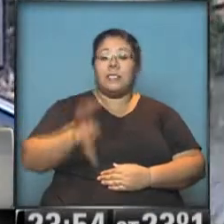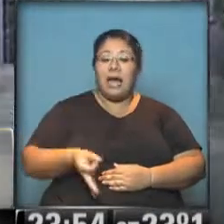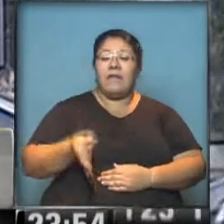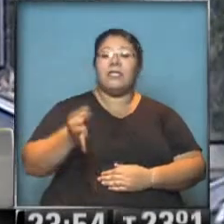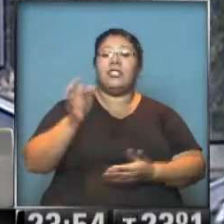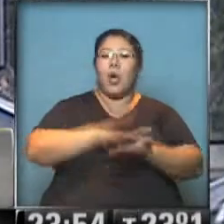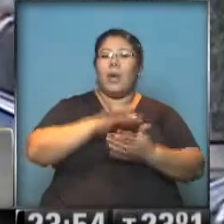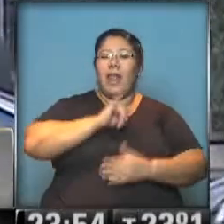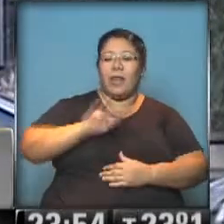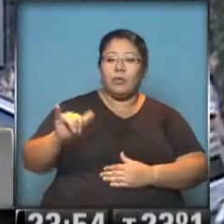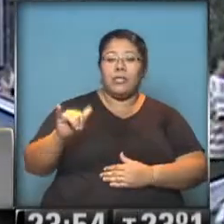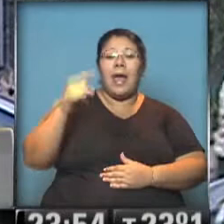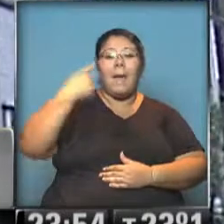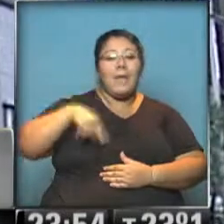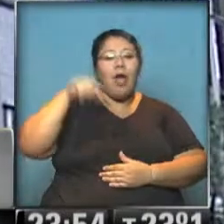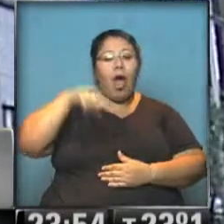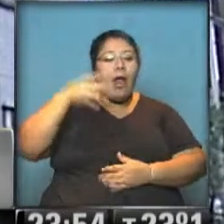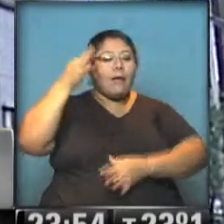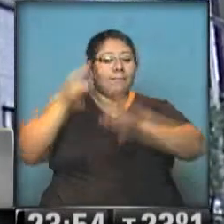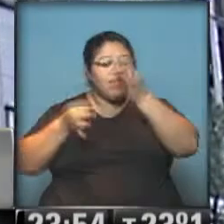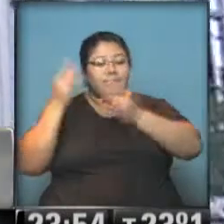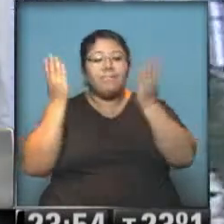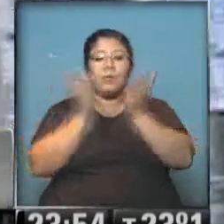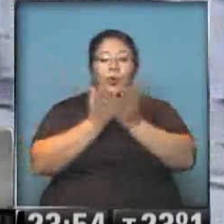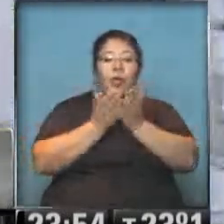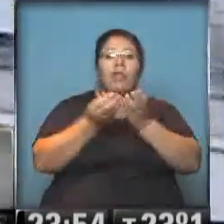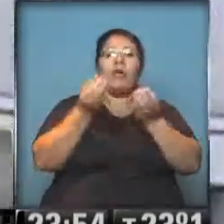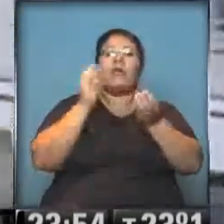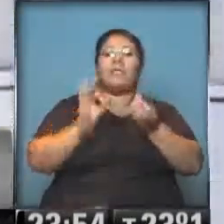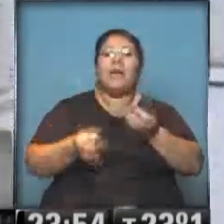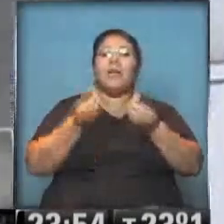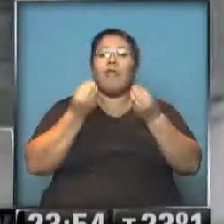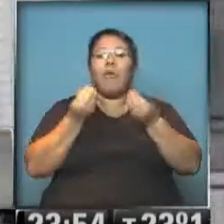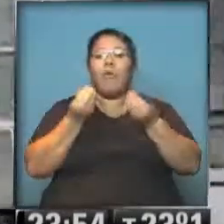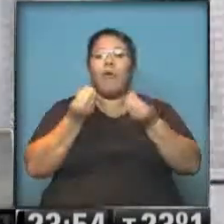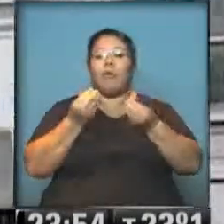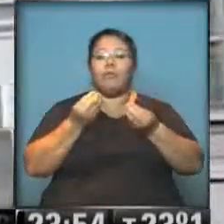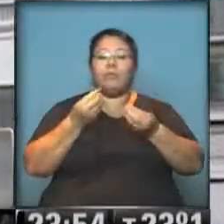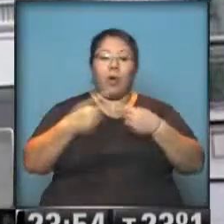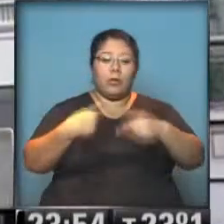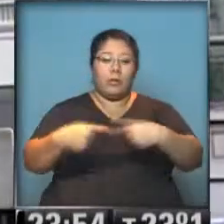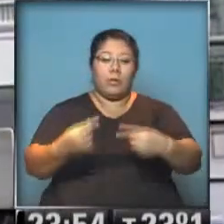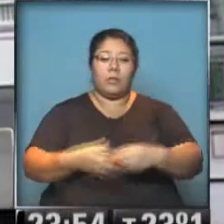tomar, explicaron así de esta forma desde la agrupación Hijos.